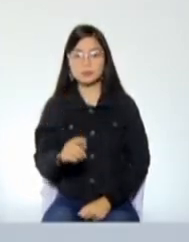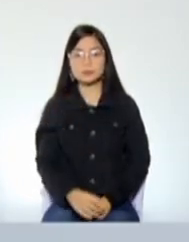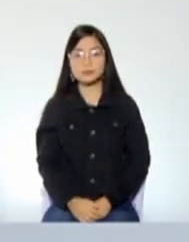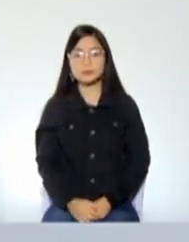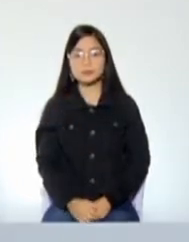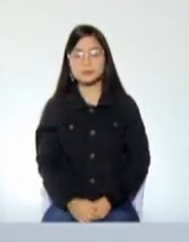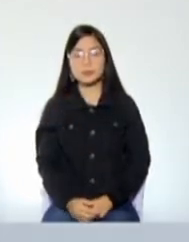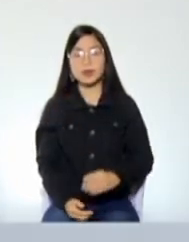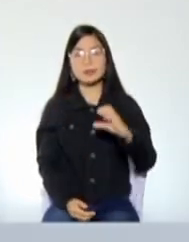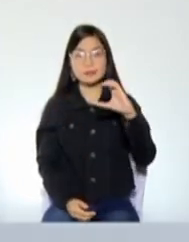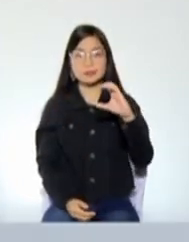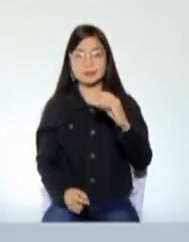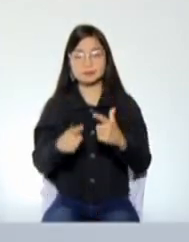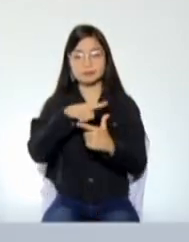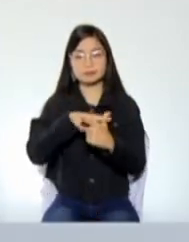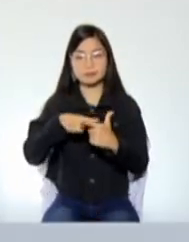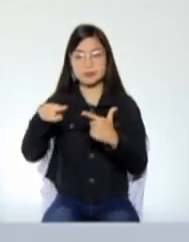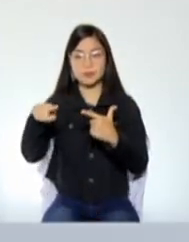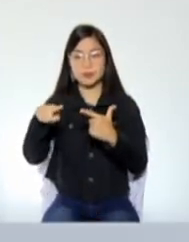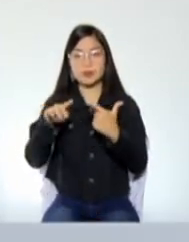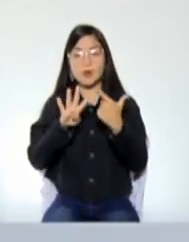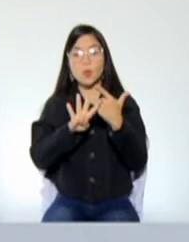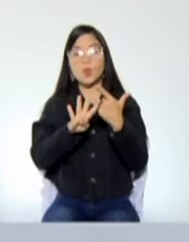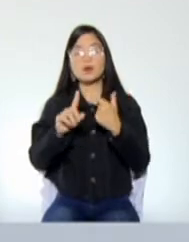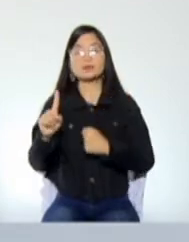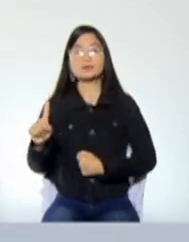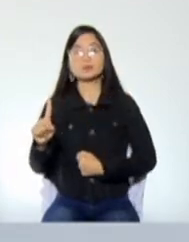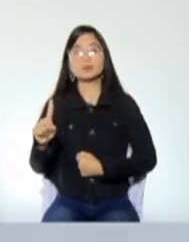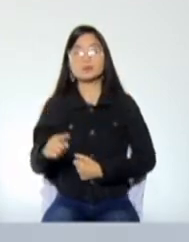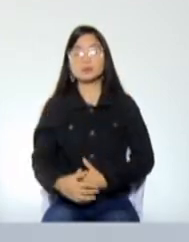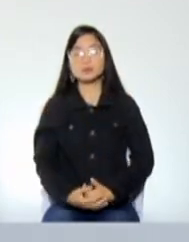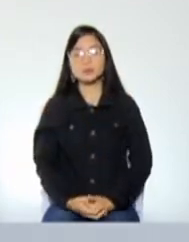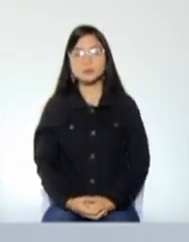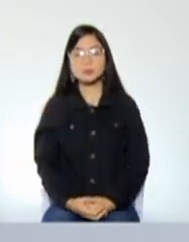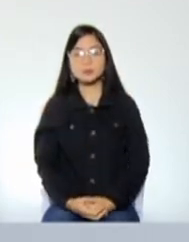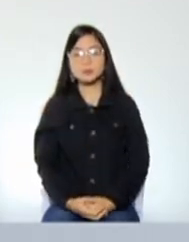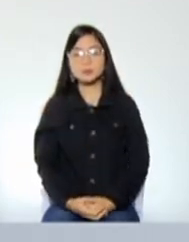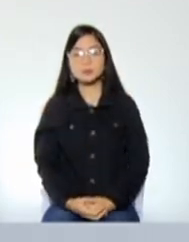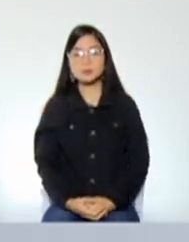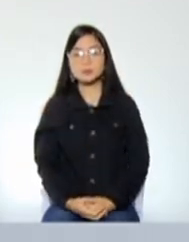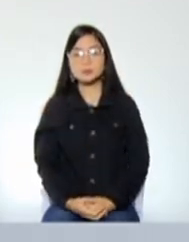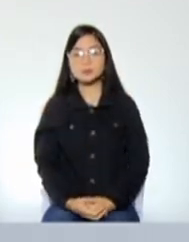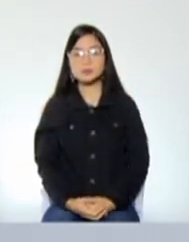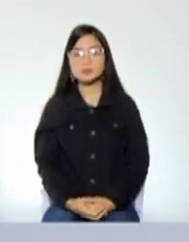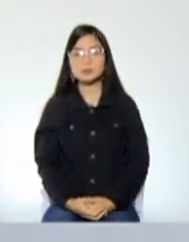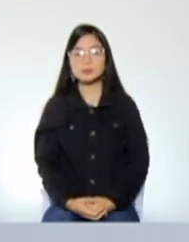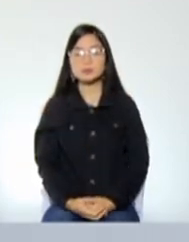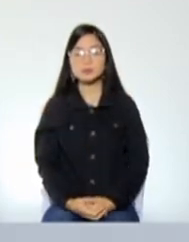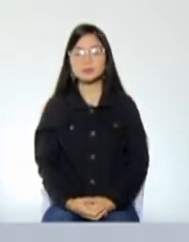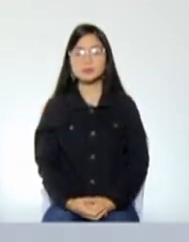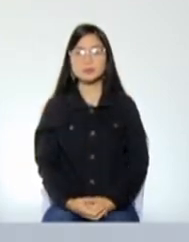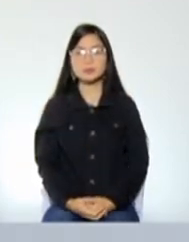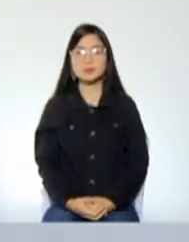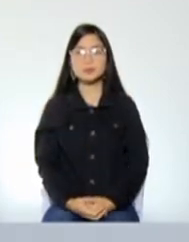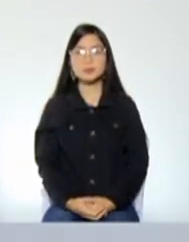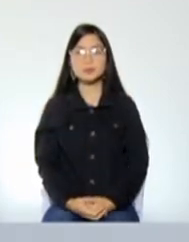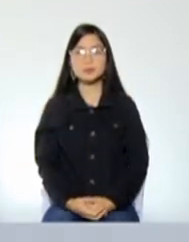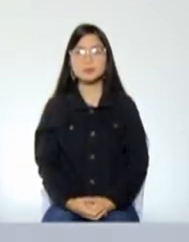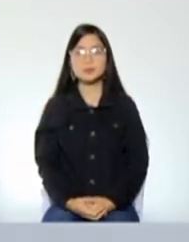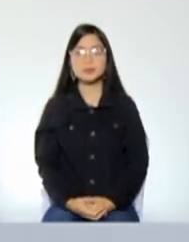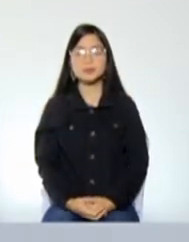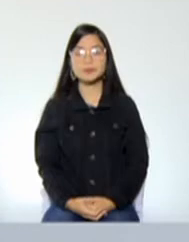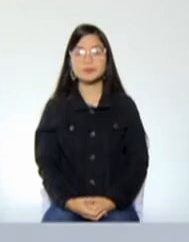Entonces, el resultado es raíz de 41. Como nosotros